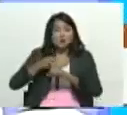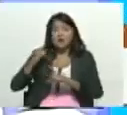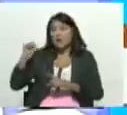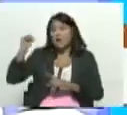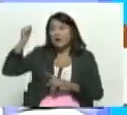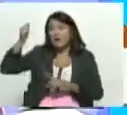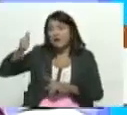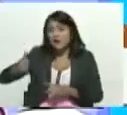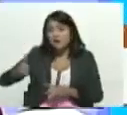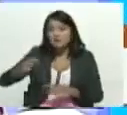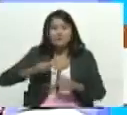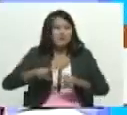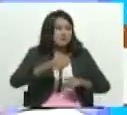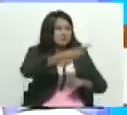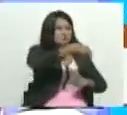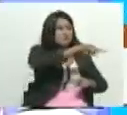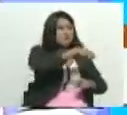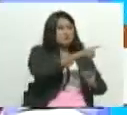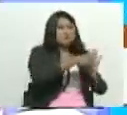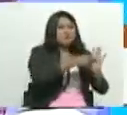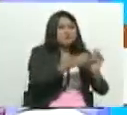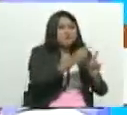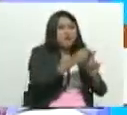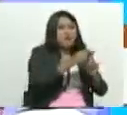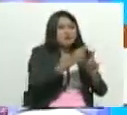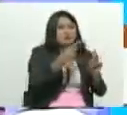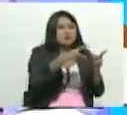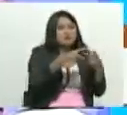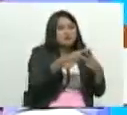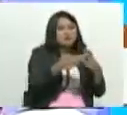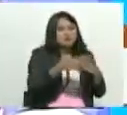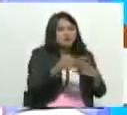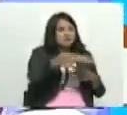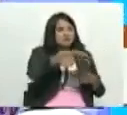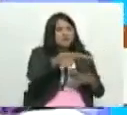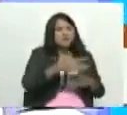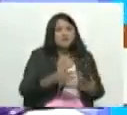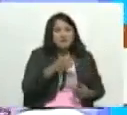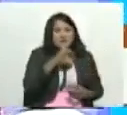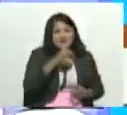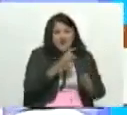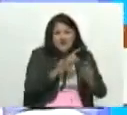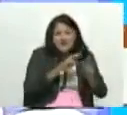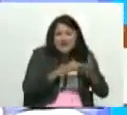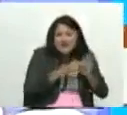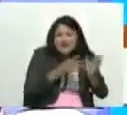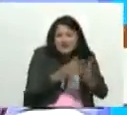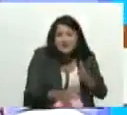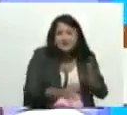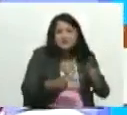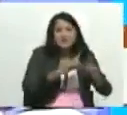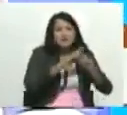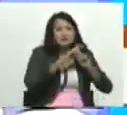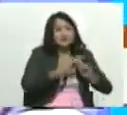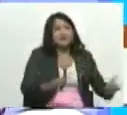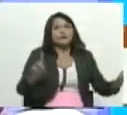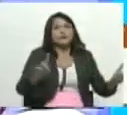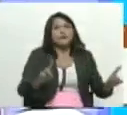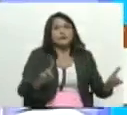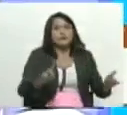ellos colocan estas palabras y las ponen en un contexto en el cual el significado es diferente Y esta es la